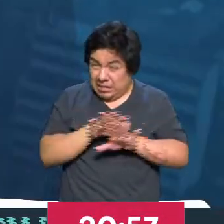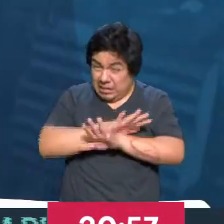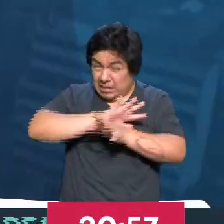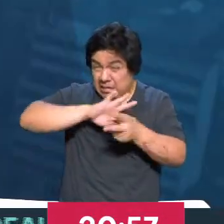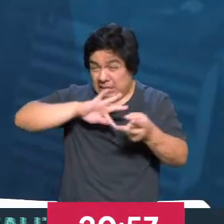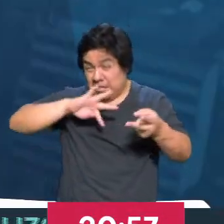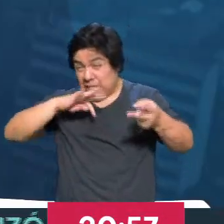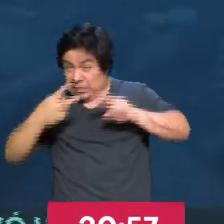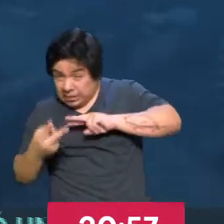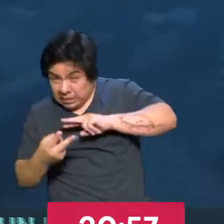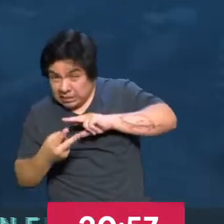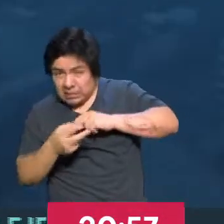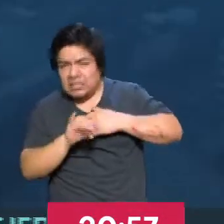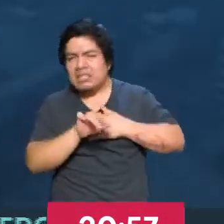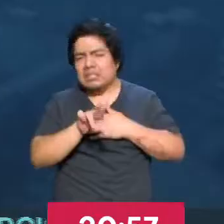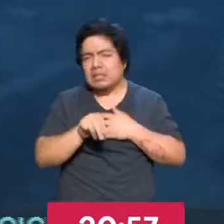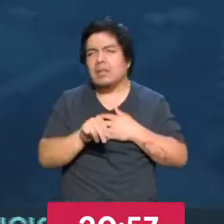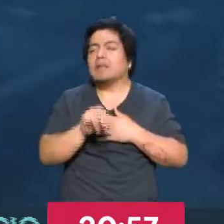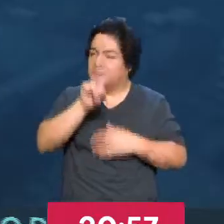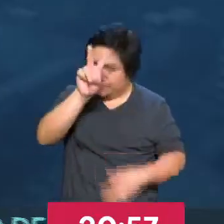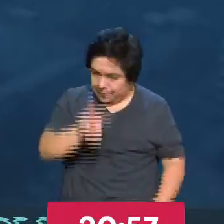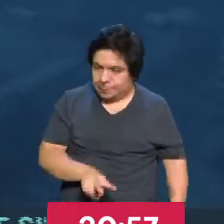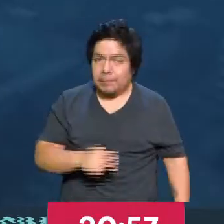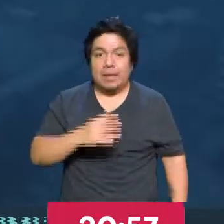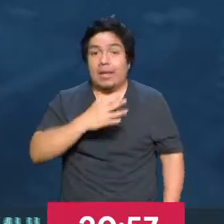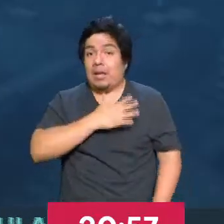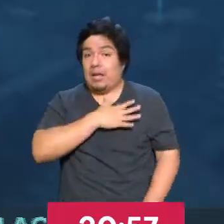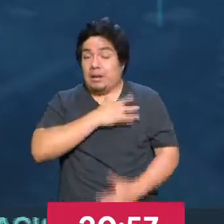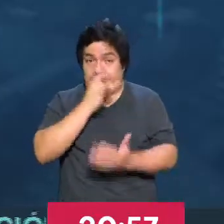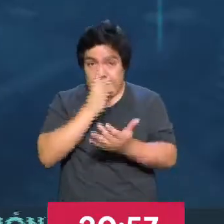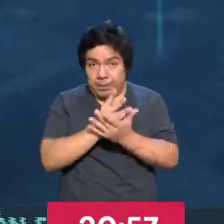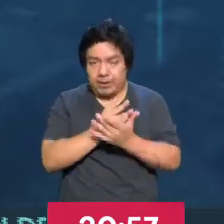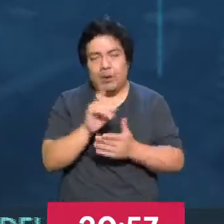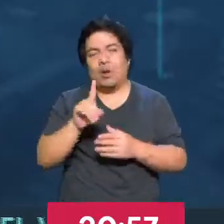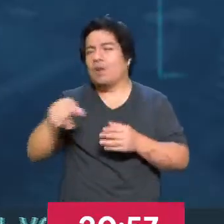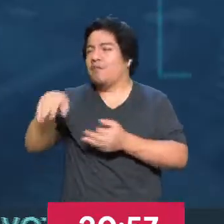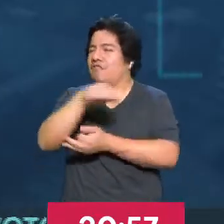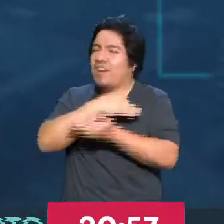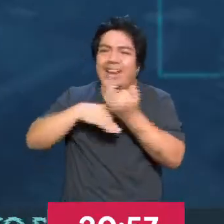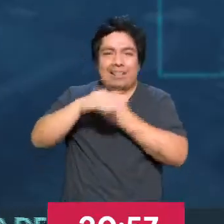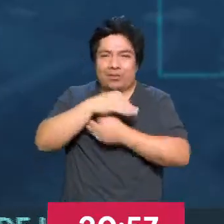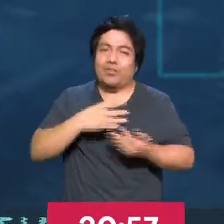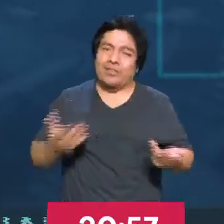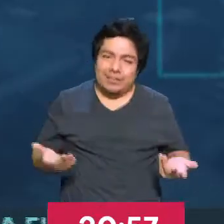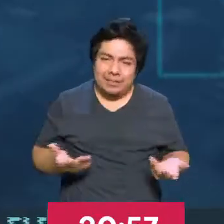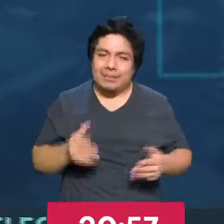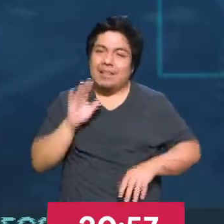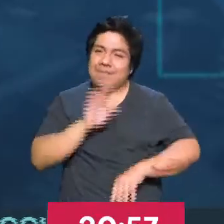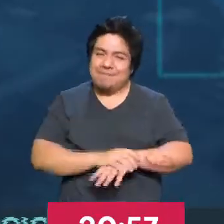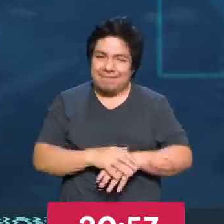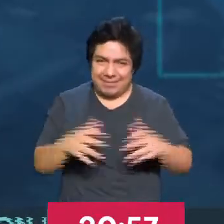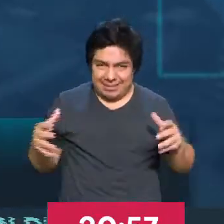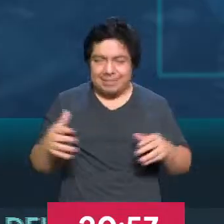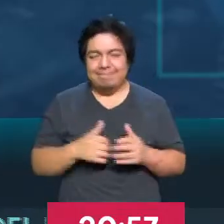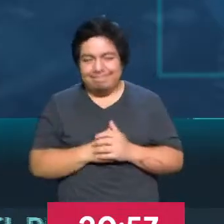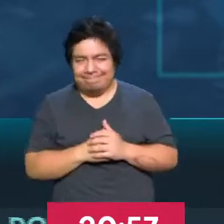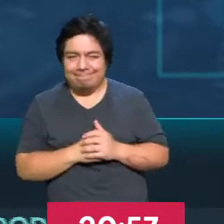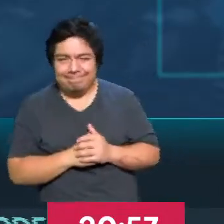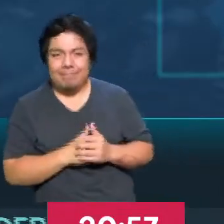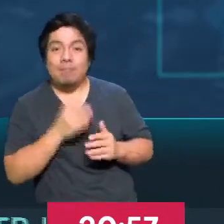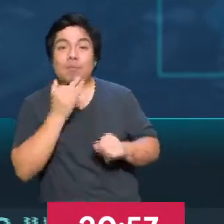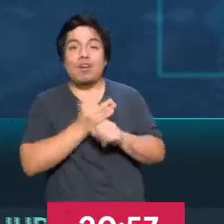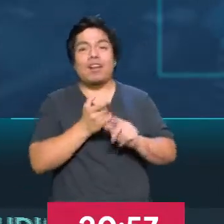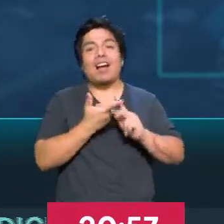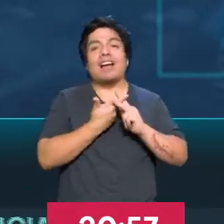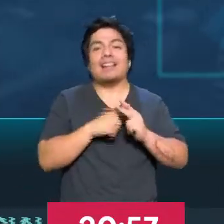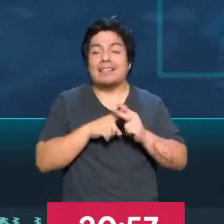caso? Sin duda. No solo para mi caso, sino para la causa, que se vuelve más grande. Porque a partir de este